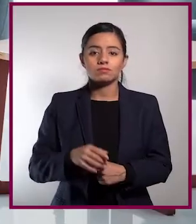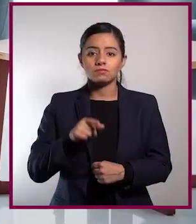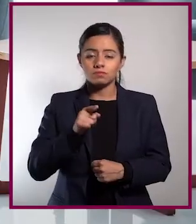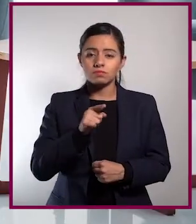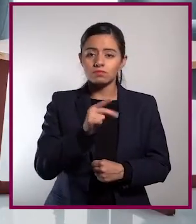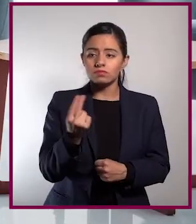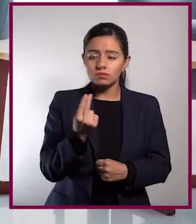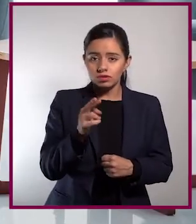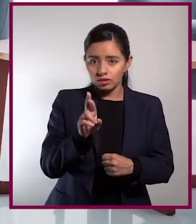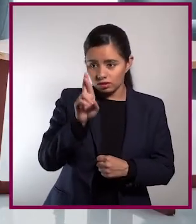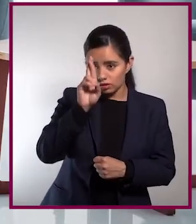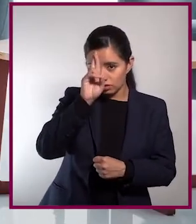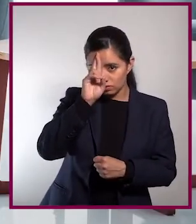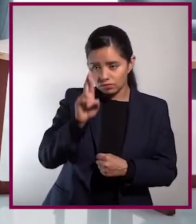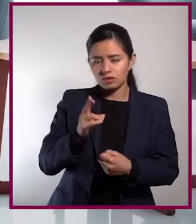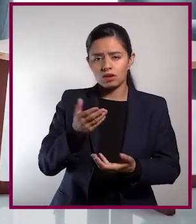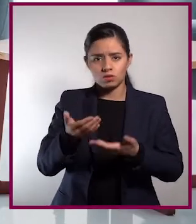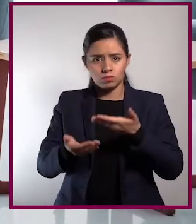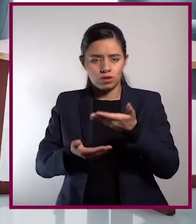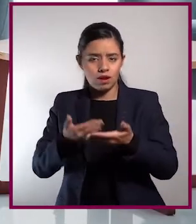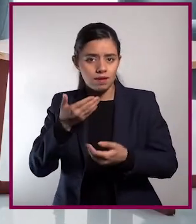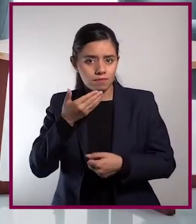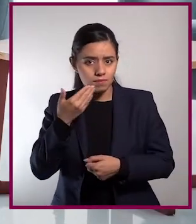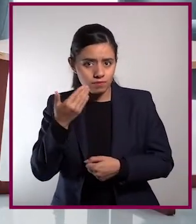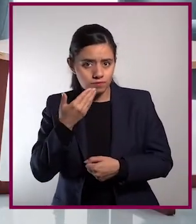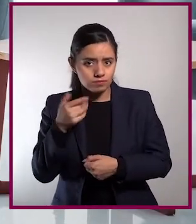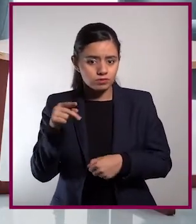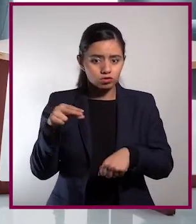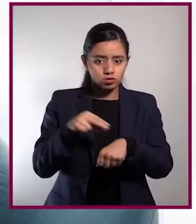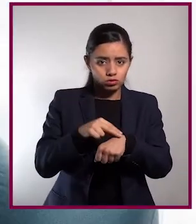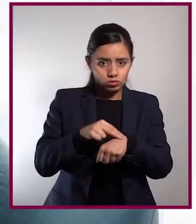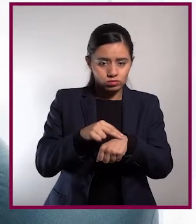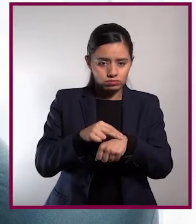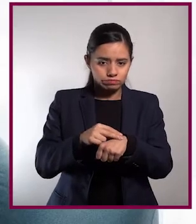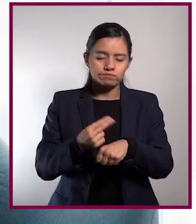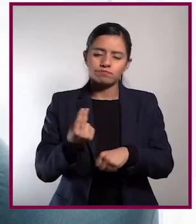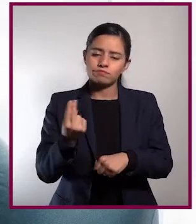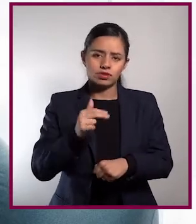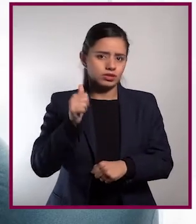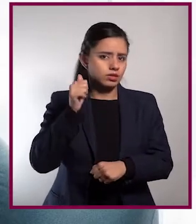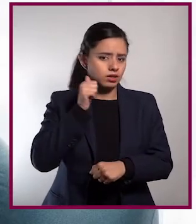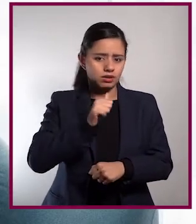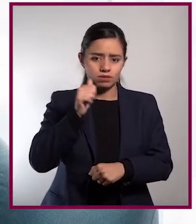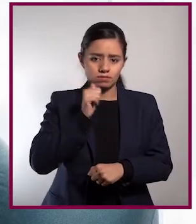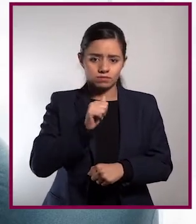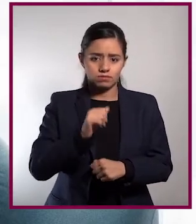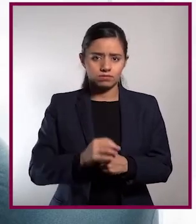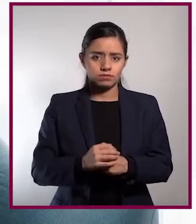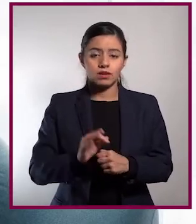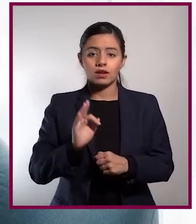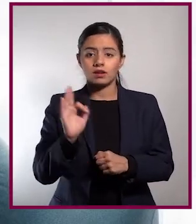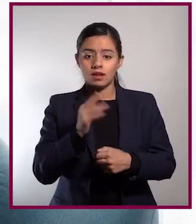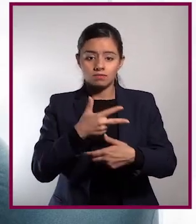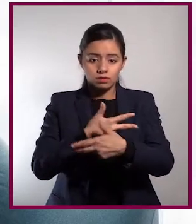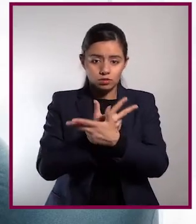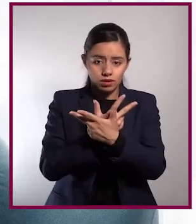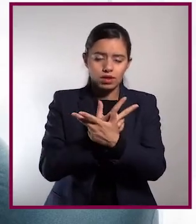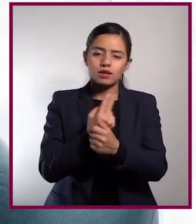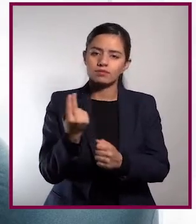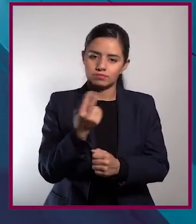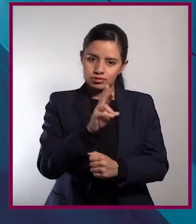El trato digno y cordial por parte de un profesional o del personal de salud debe darse en cualquier tipo de revisión clínica, aunque sea